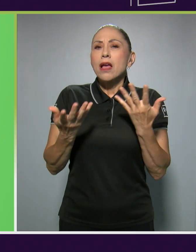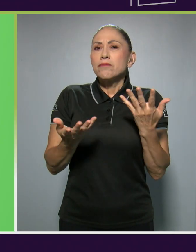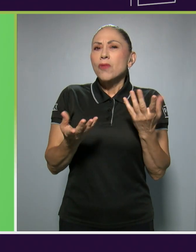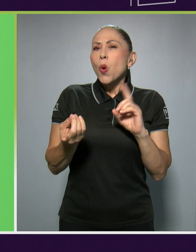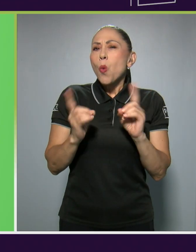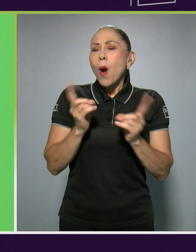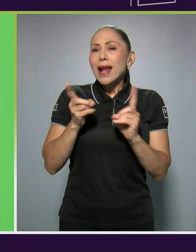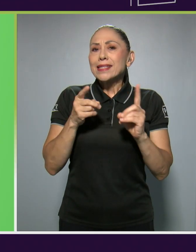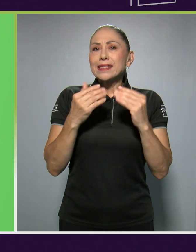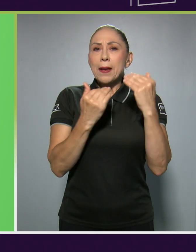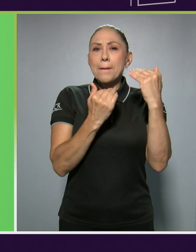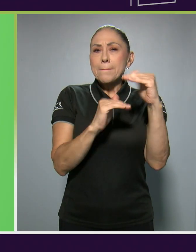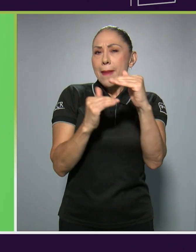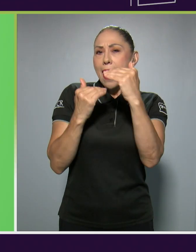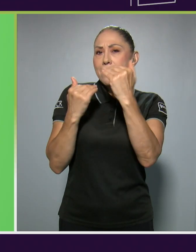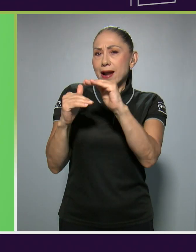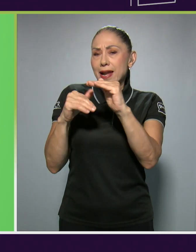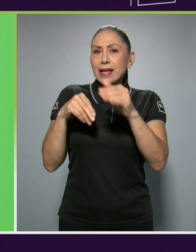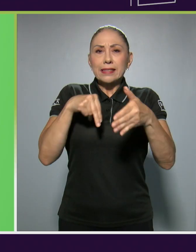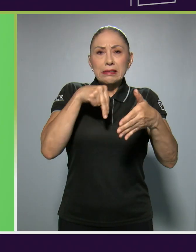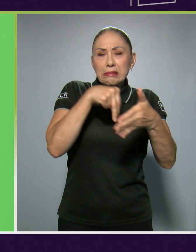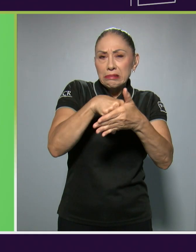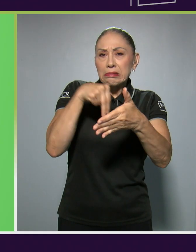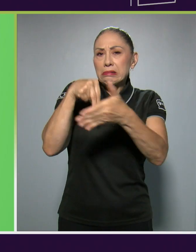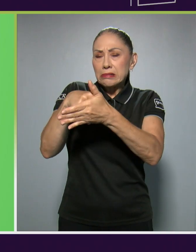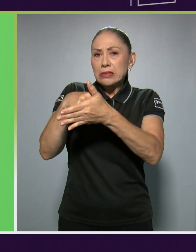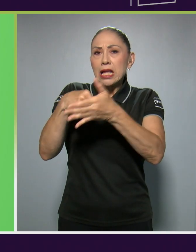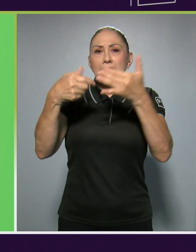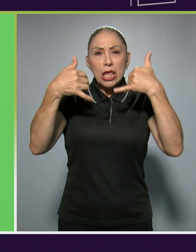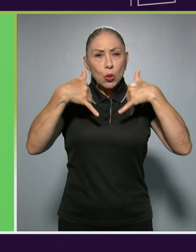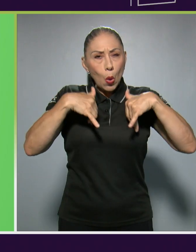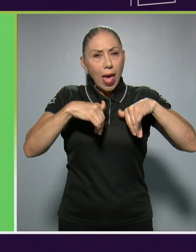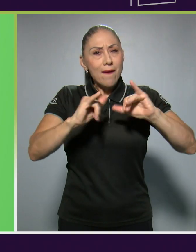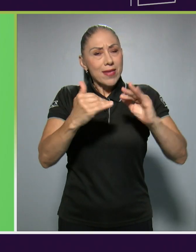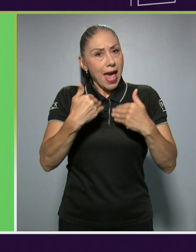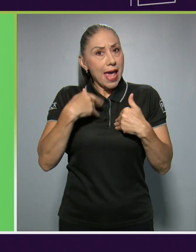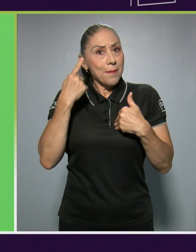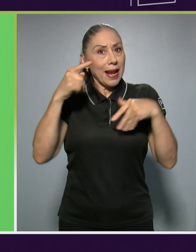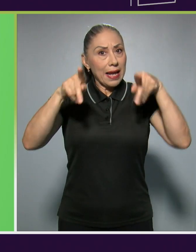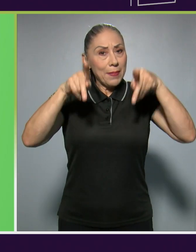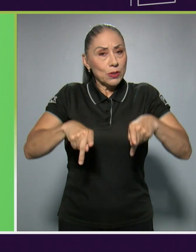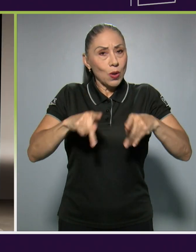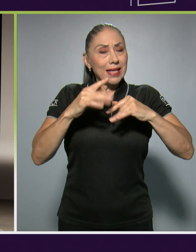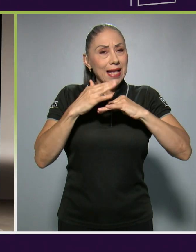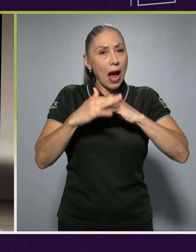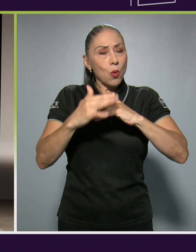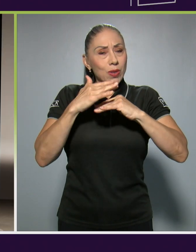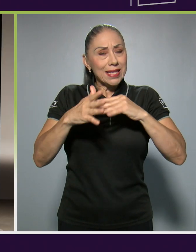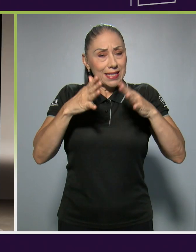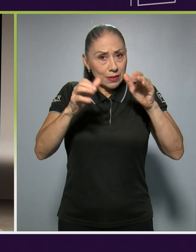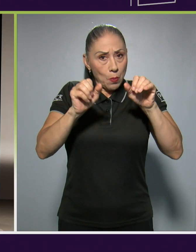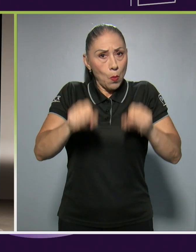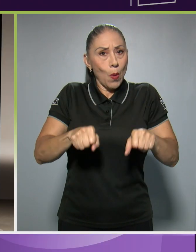siguen existiendo para que las personas autistas puedan acceder a la educación? Bueno, podríamos mencionar